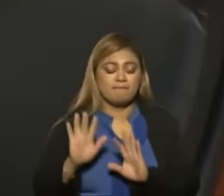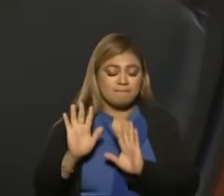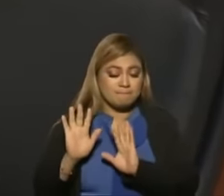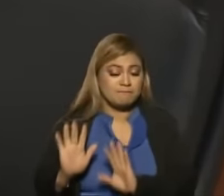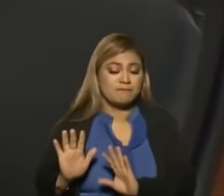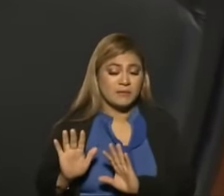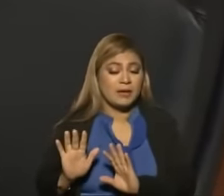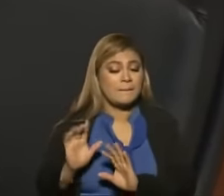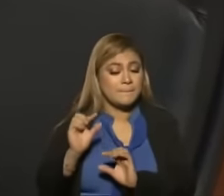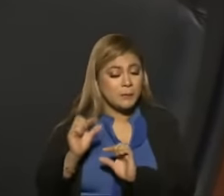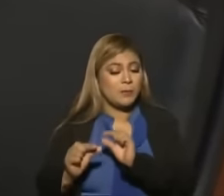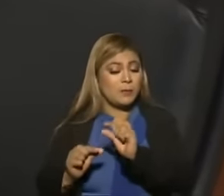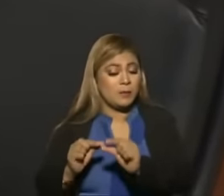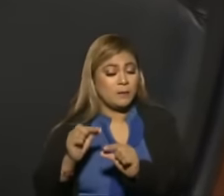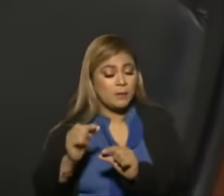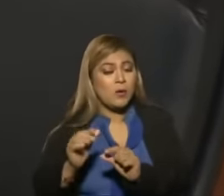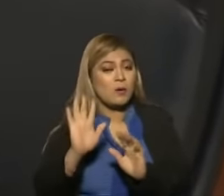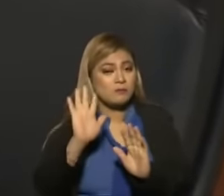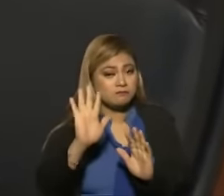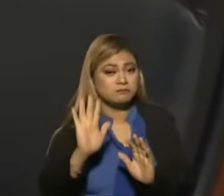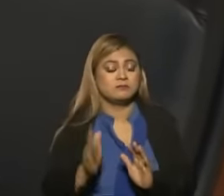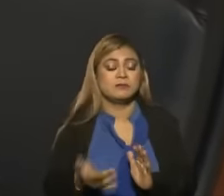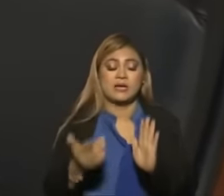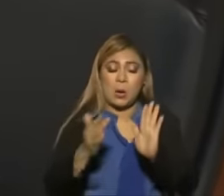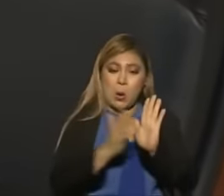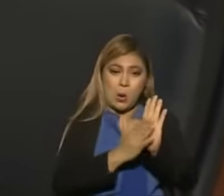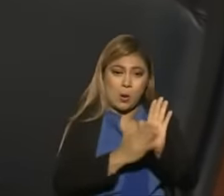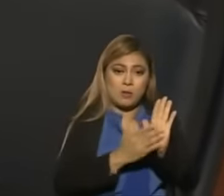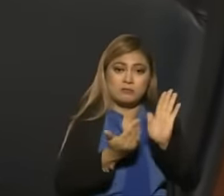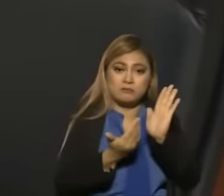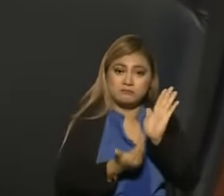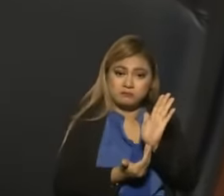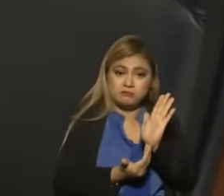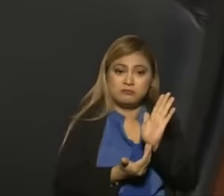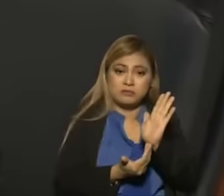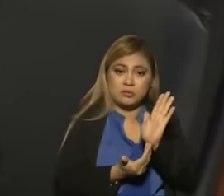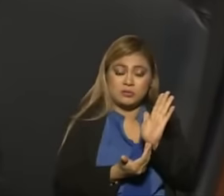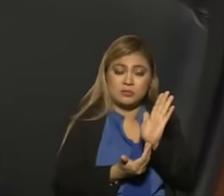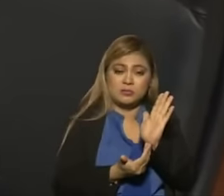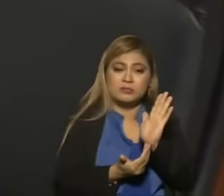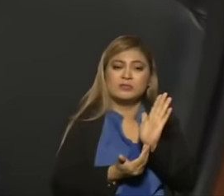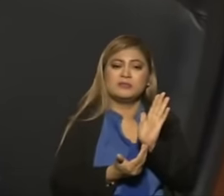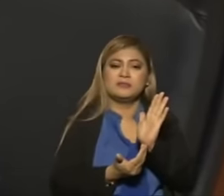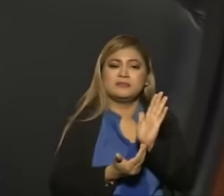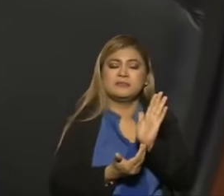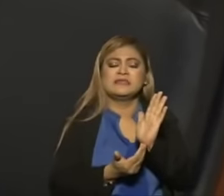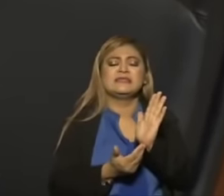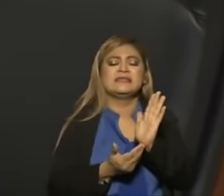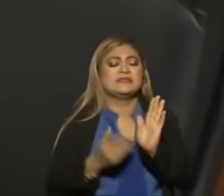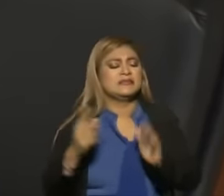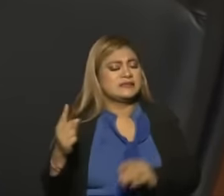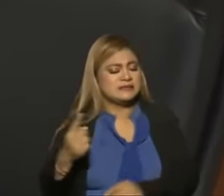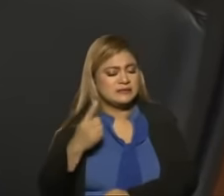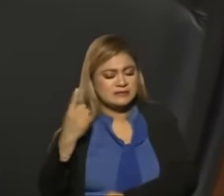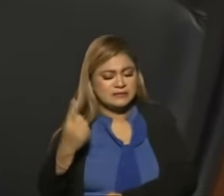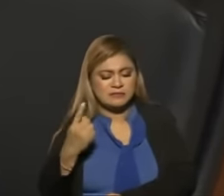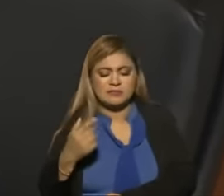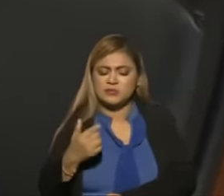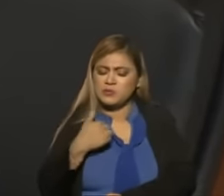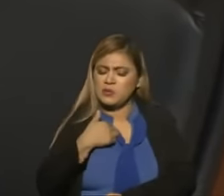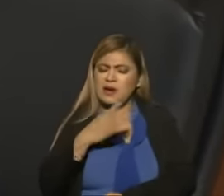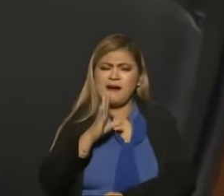inconstitucionalidad de este contrato. Siempre he dicho que las cosas se